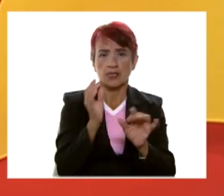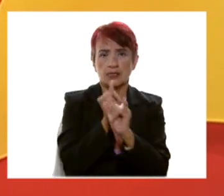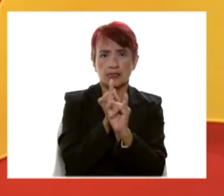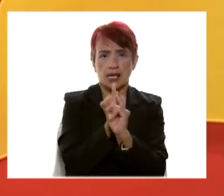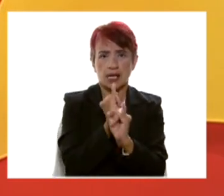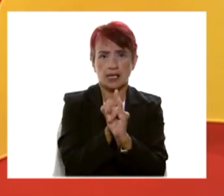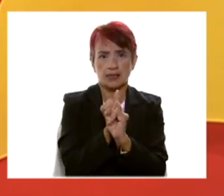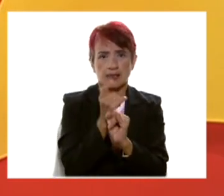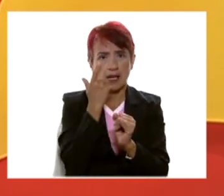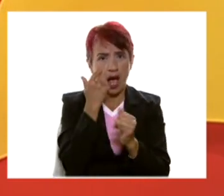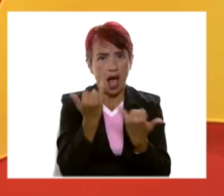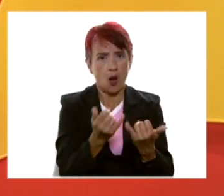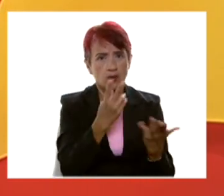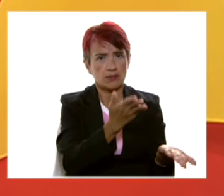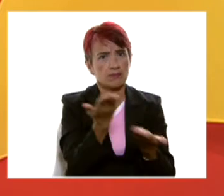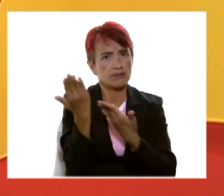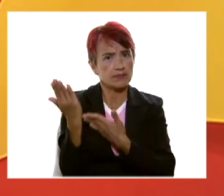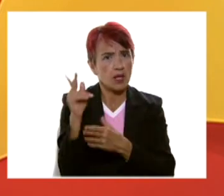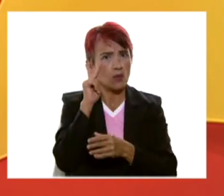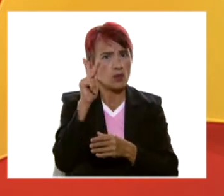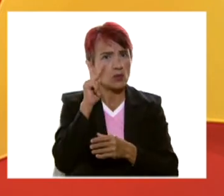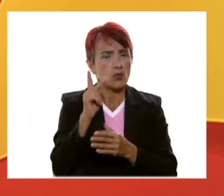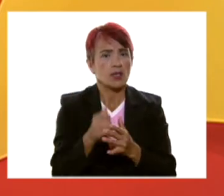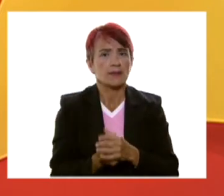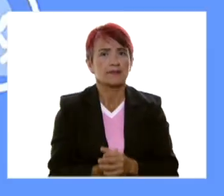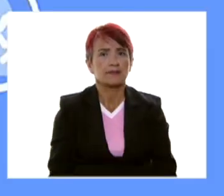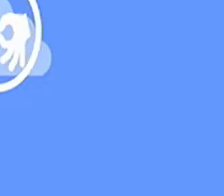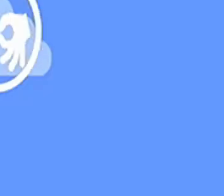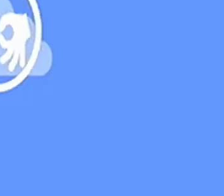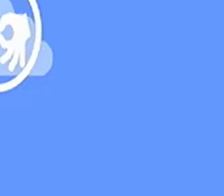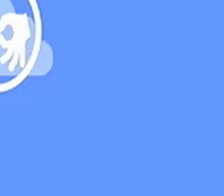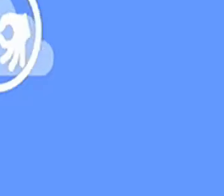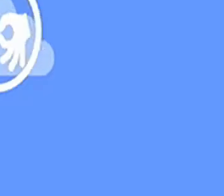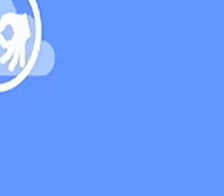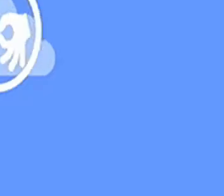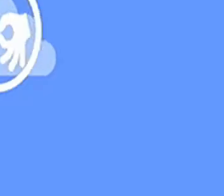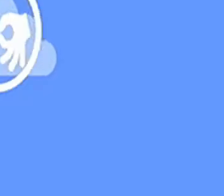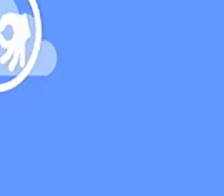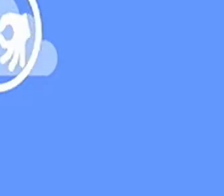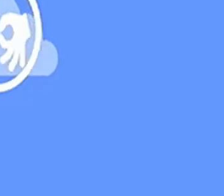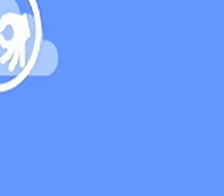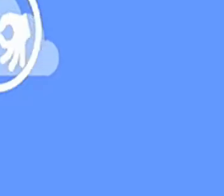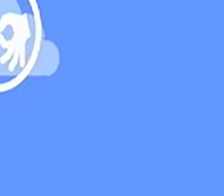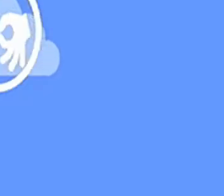sociales. Veamos qué nos trae la profesora este día.